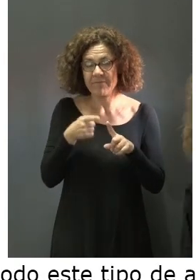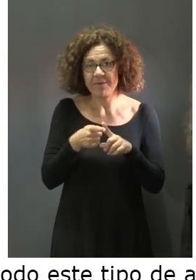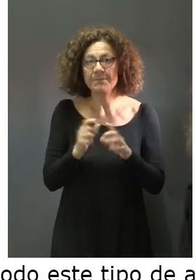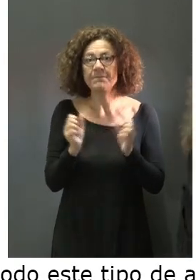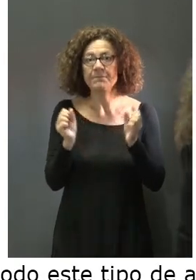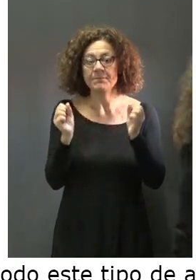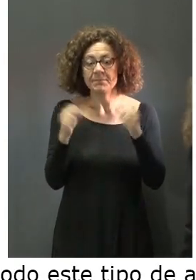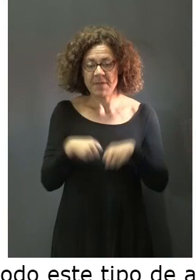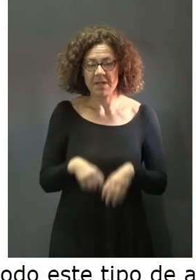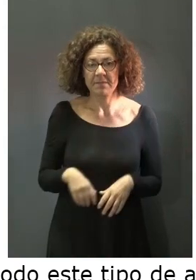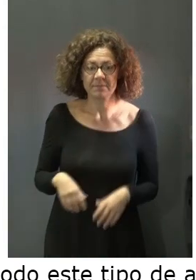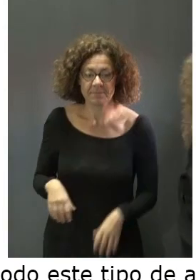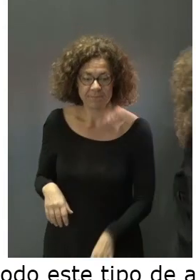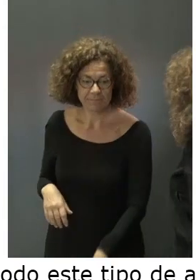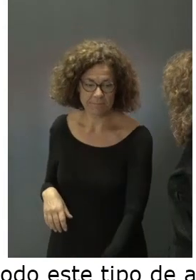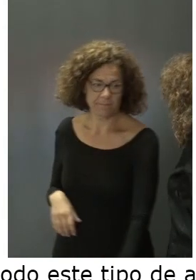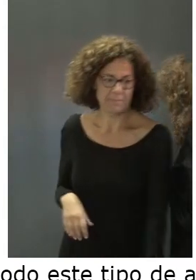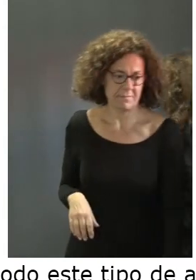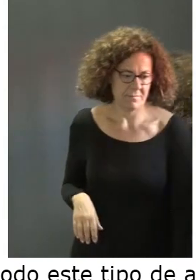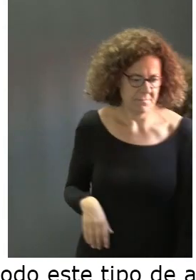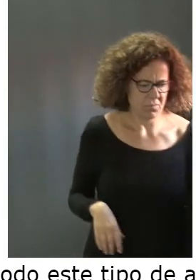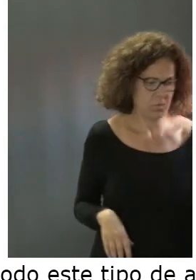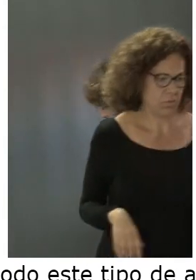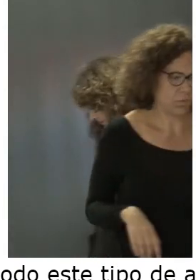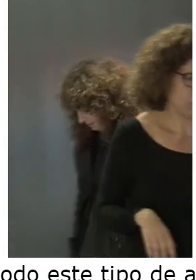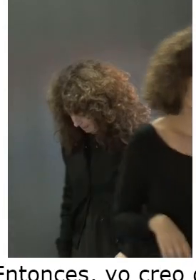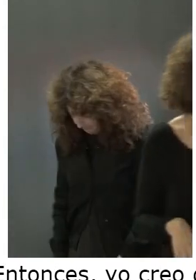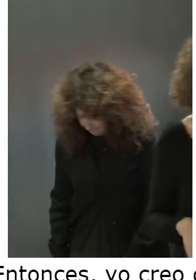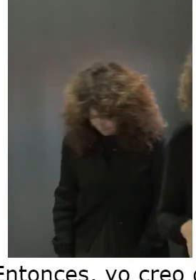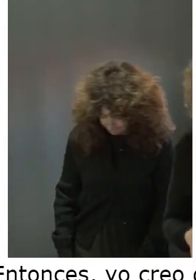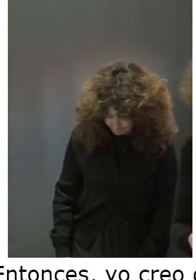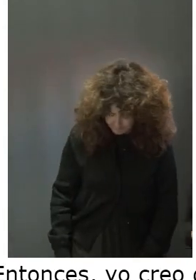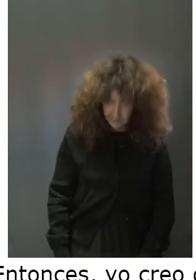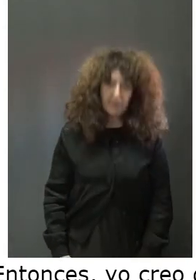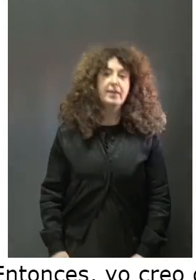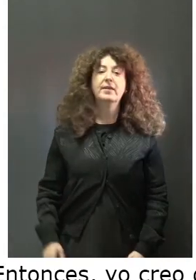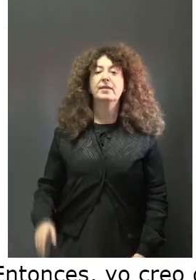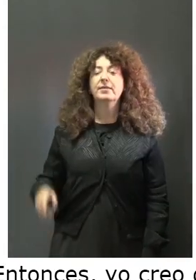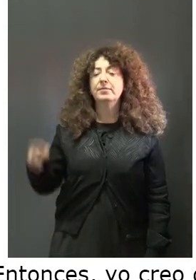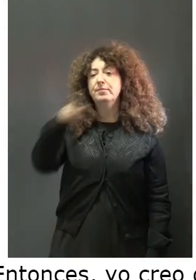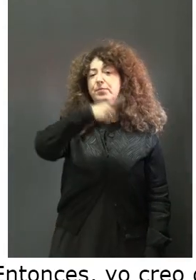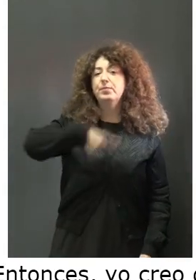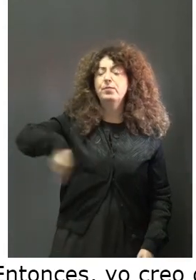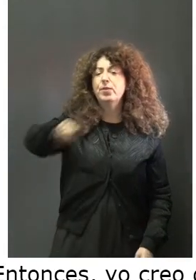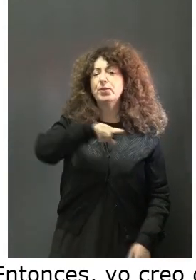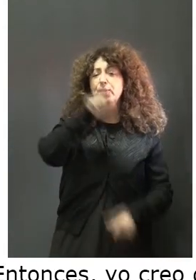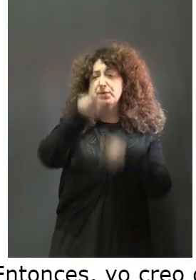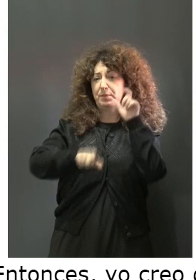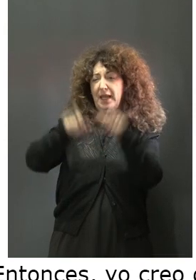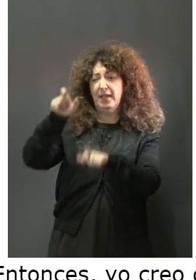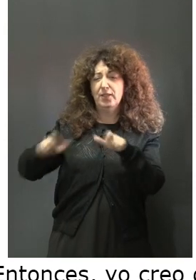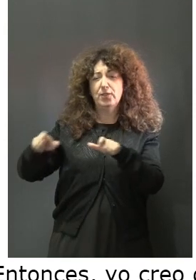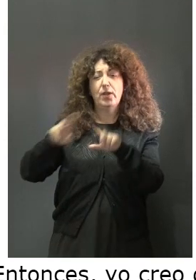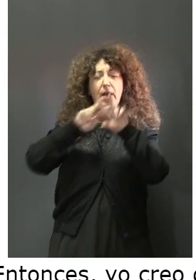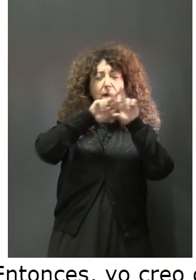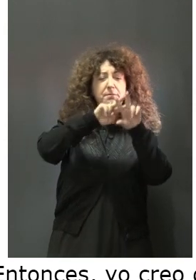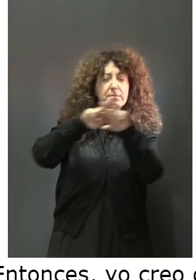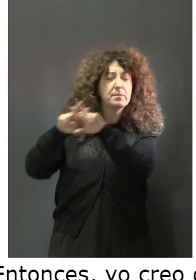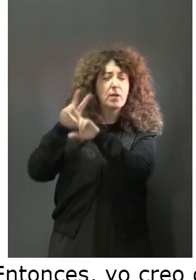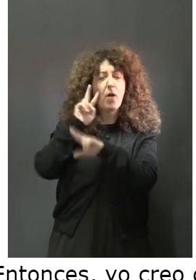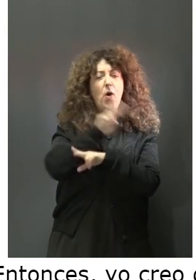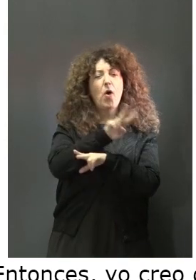Vale, observáis a las personas en su forma de vida, que muchas veces actuamos de una